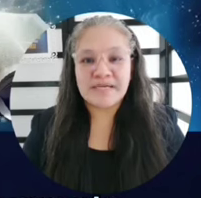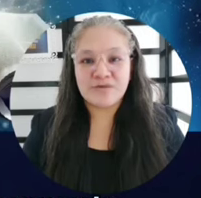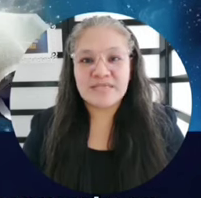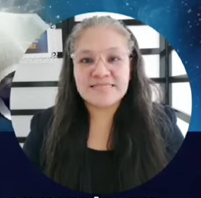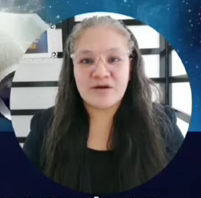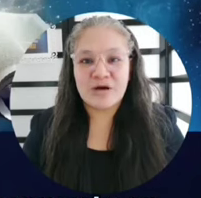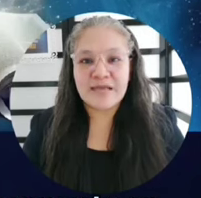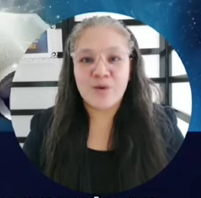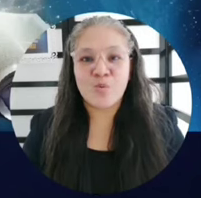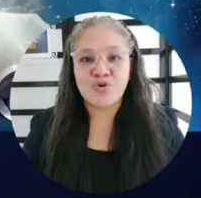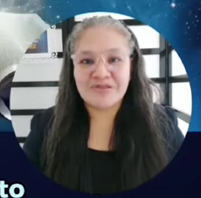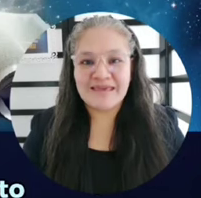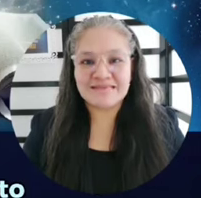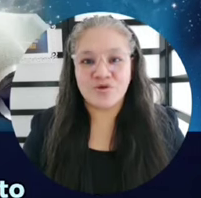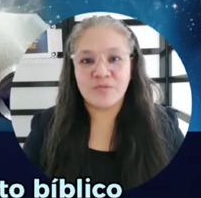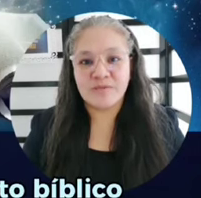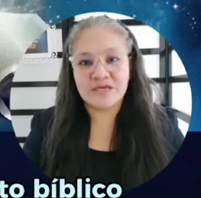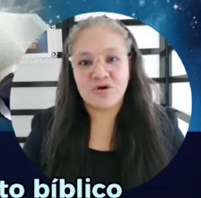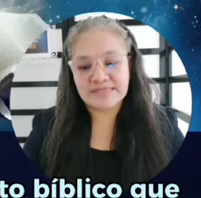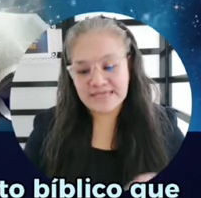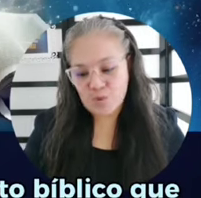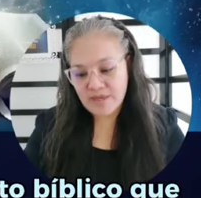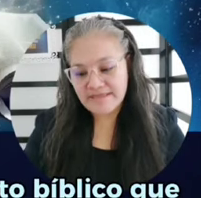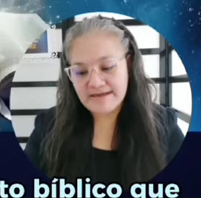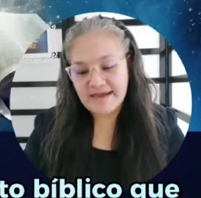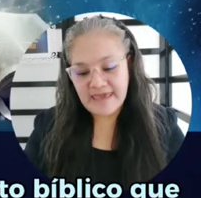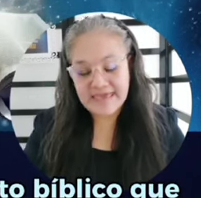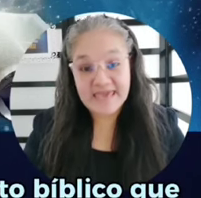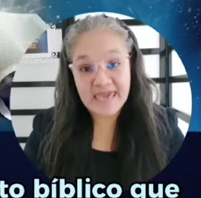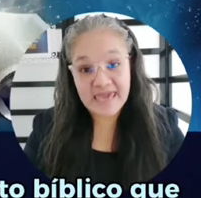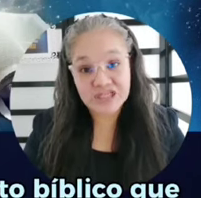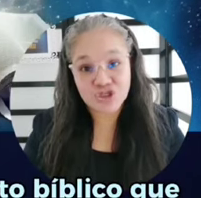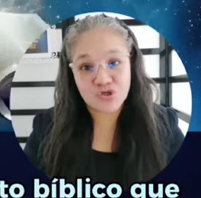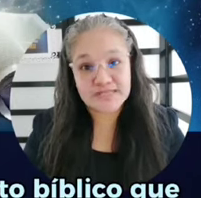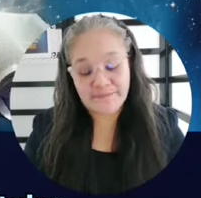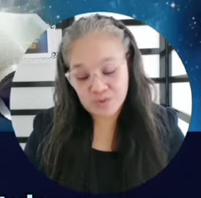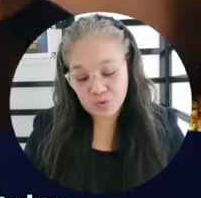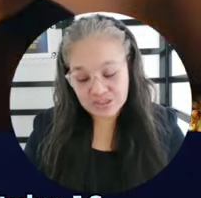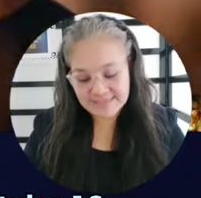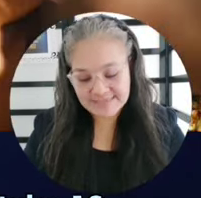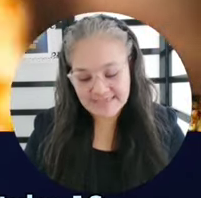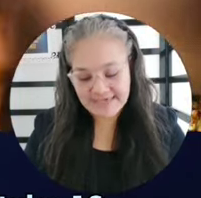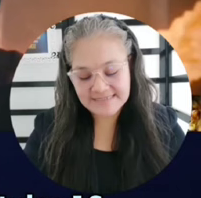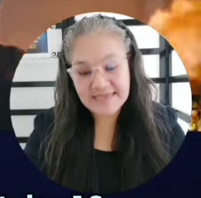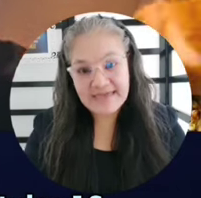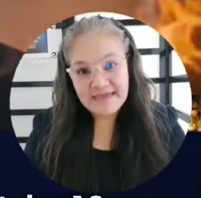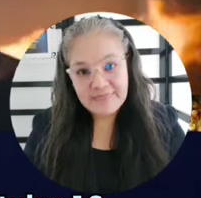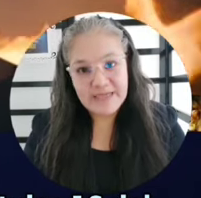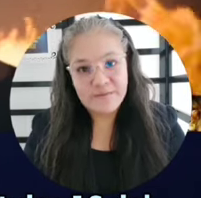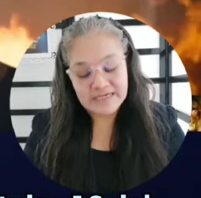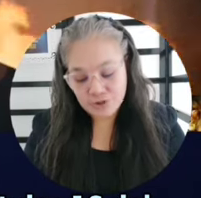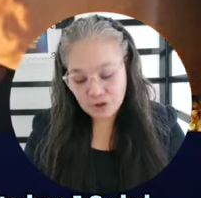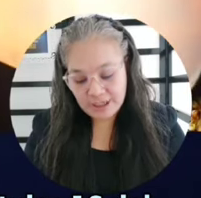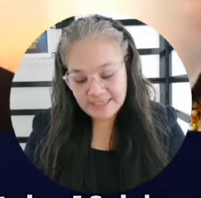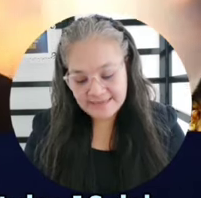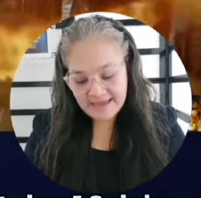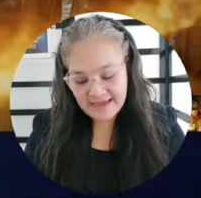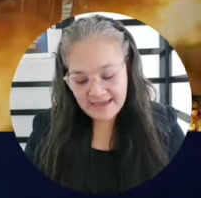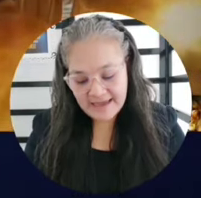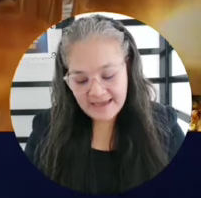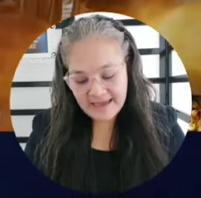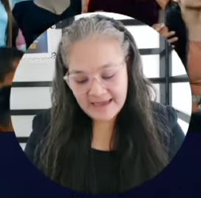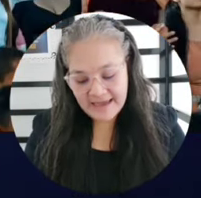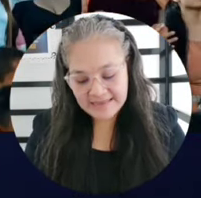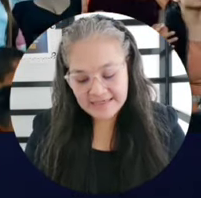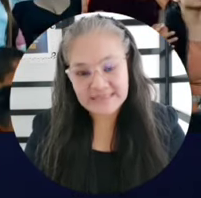te comparto en esta hora un texto bíblico que se encuentra en Hechos capítulo 16 del verso